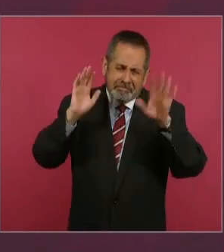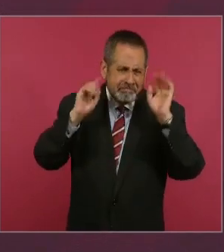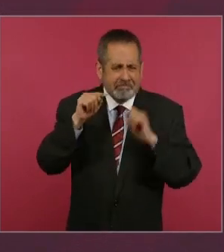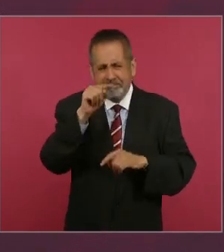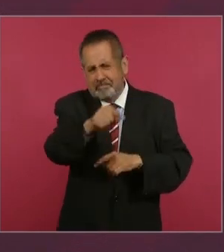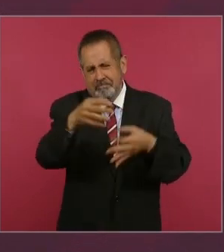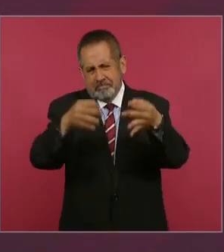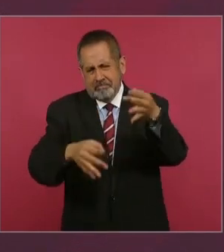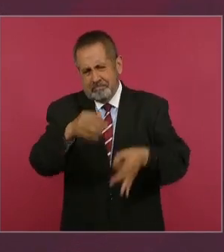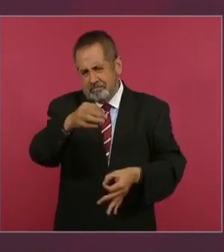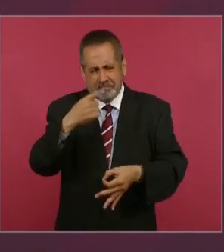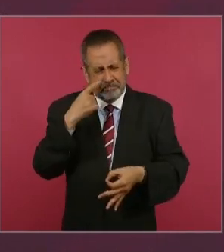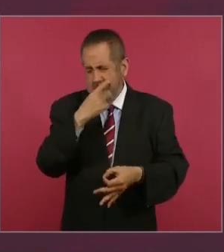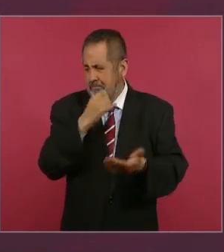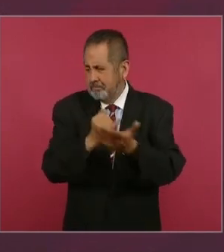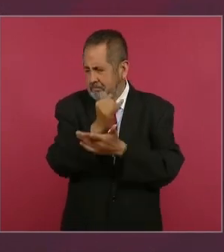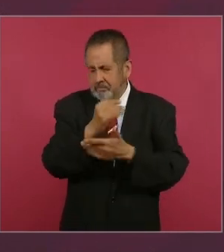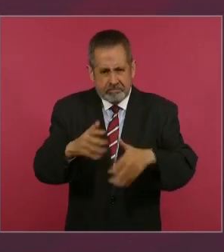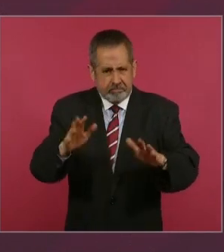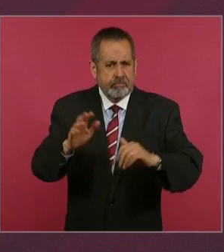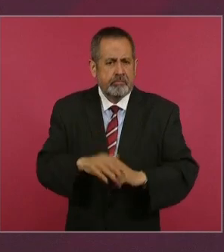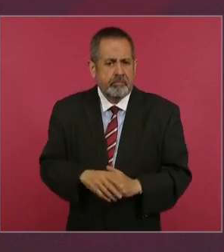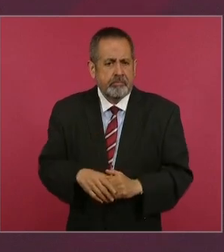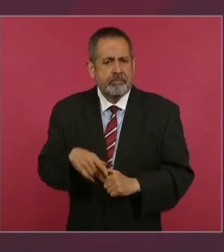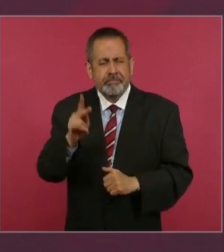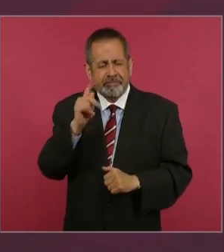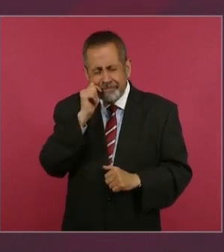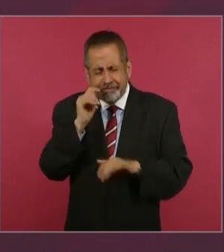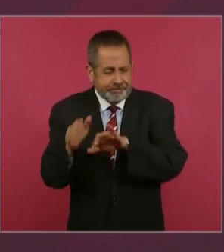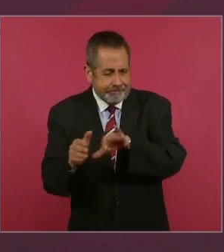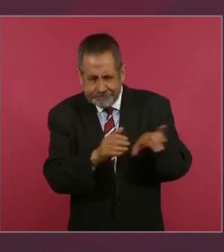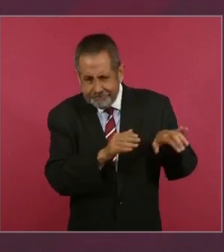a resolver pero independientemente